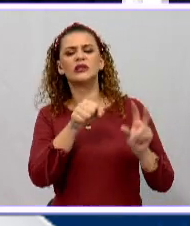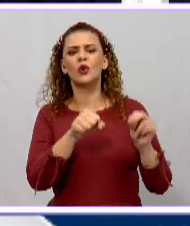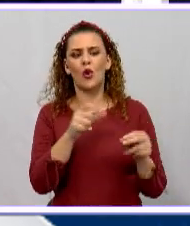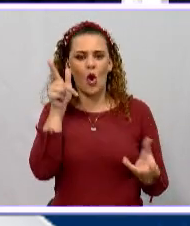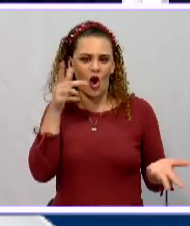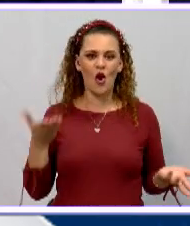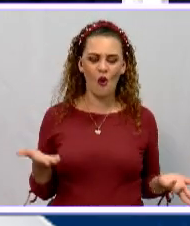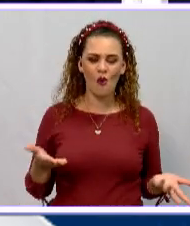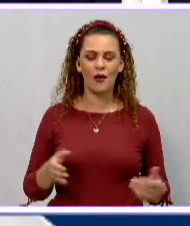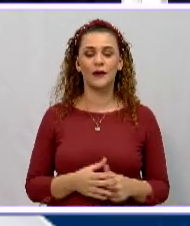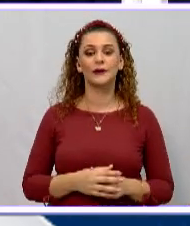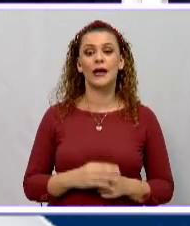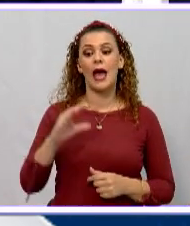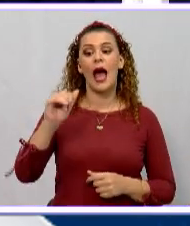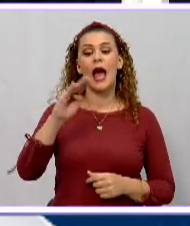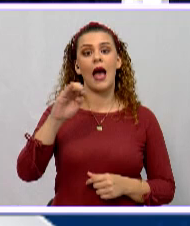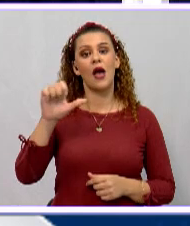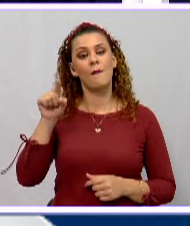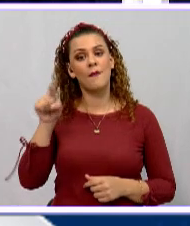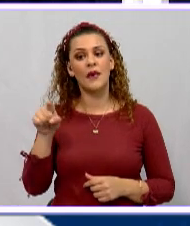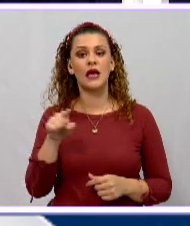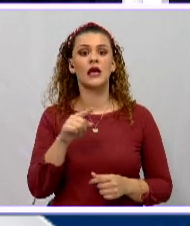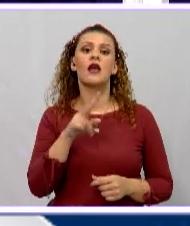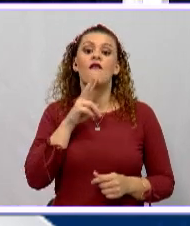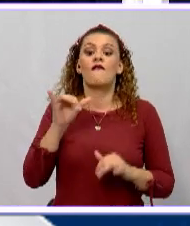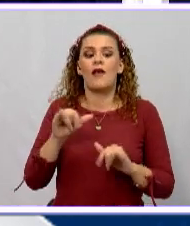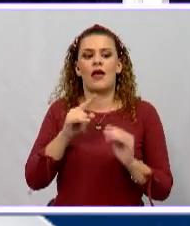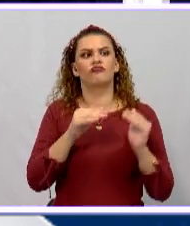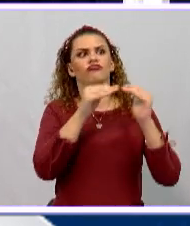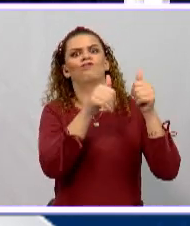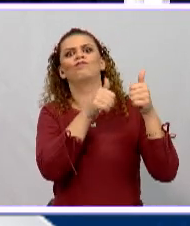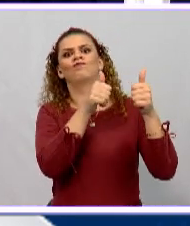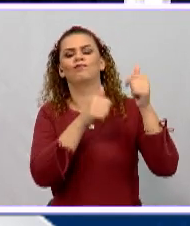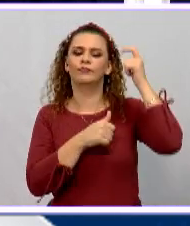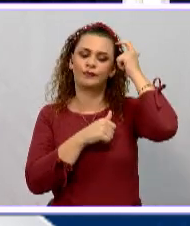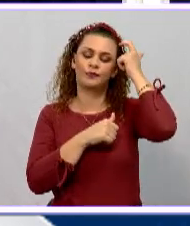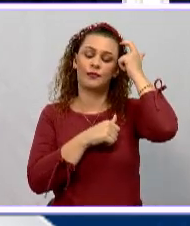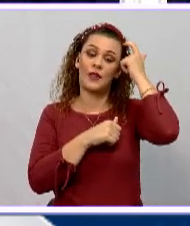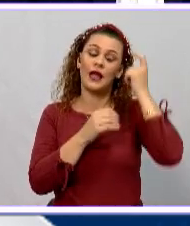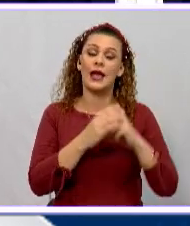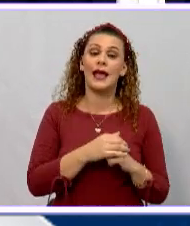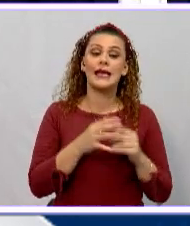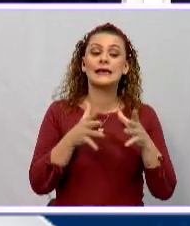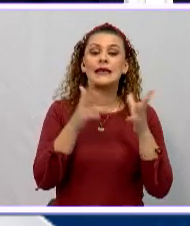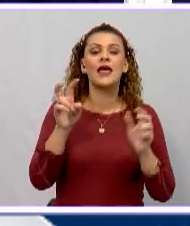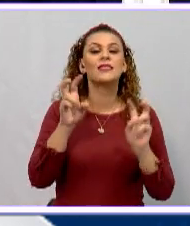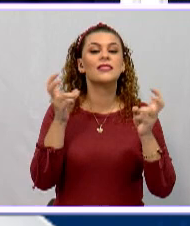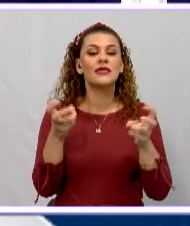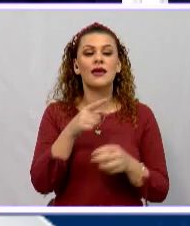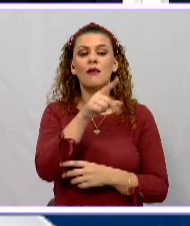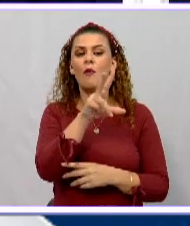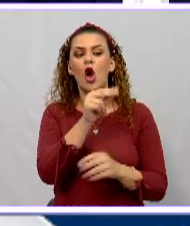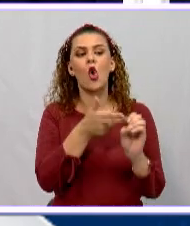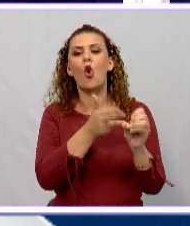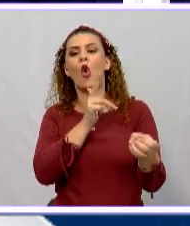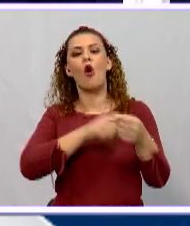cosas que es obvia Campbell digamos que que bajo nuestra realidad está en ese nivel el gran tema es Campbell no